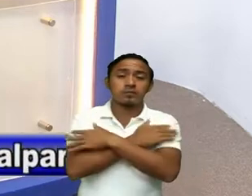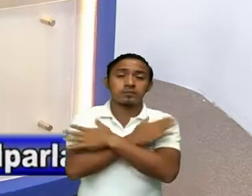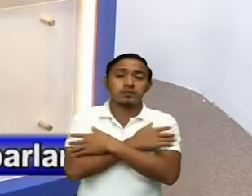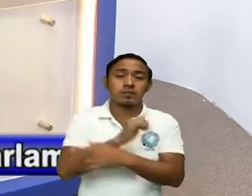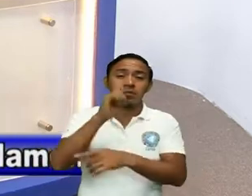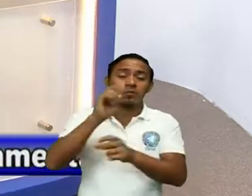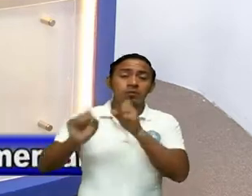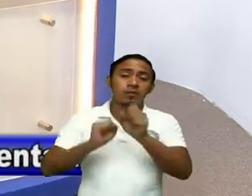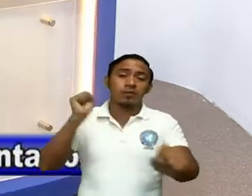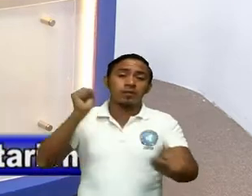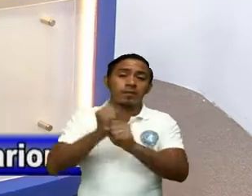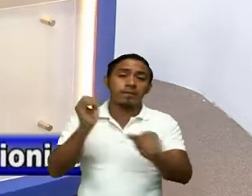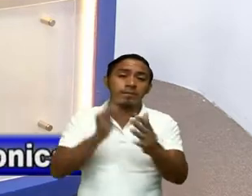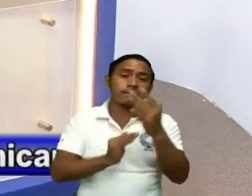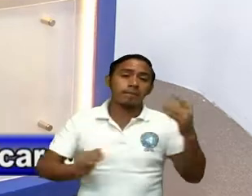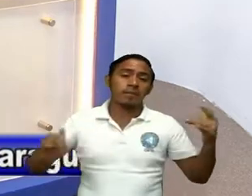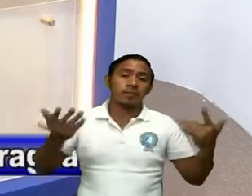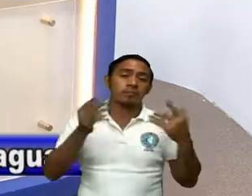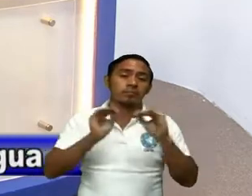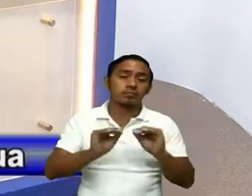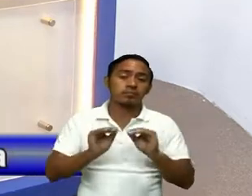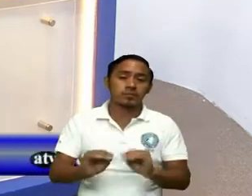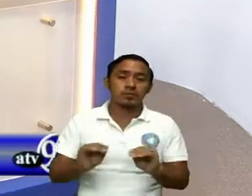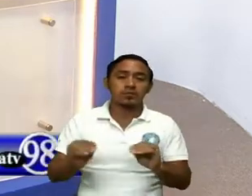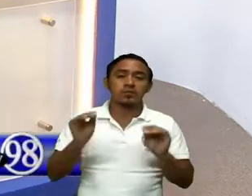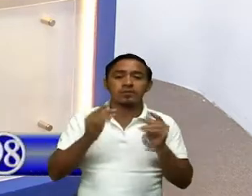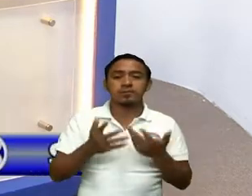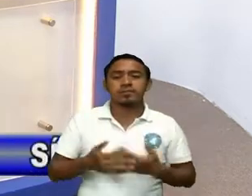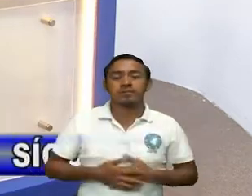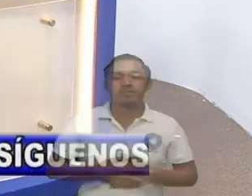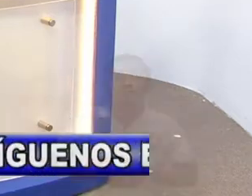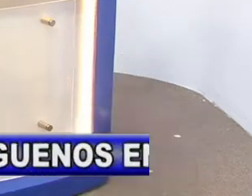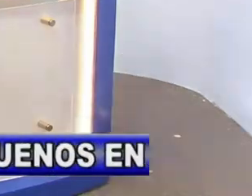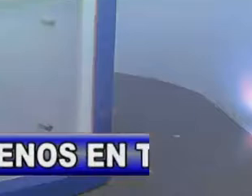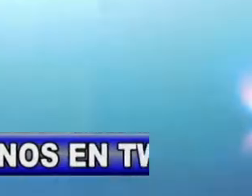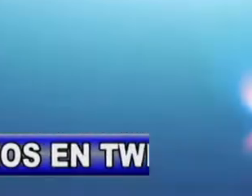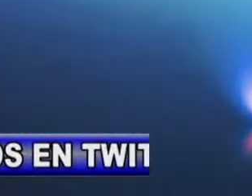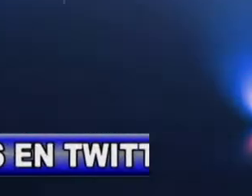un aniversario más de la Cruzada Nacional de Alfabetización.